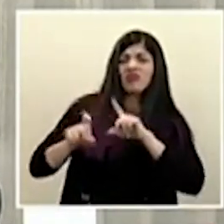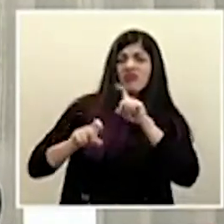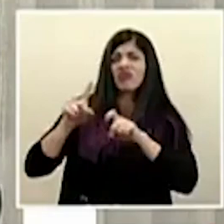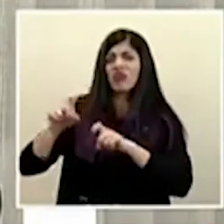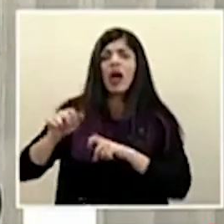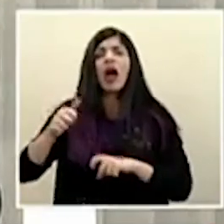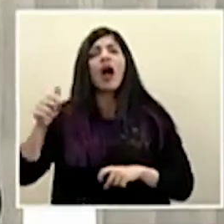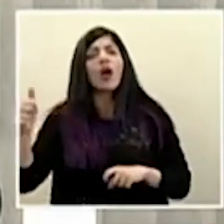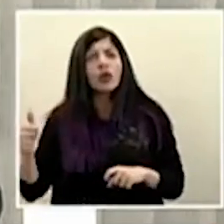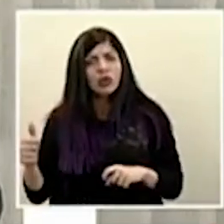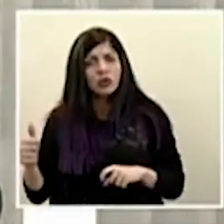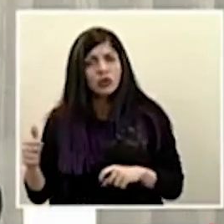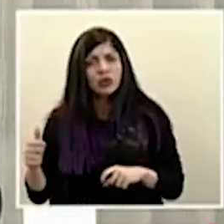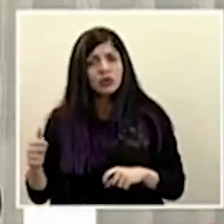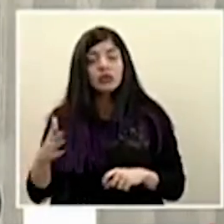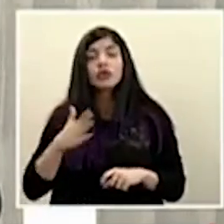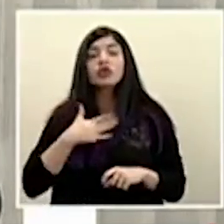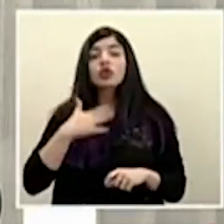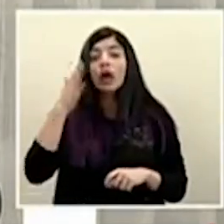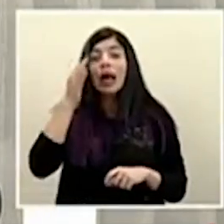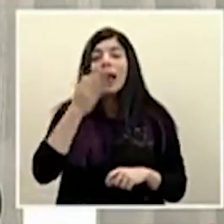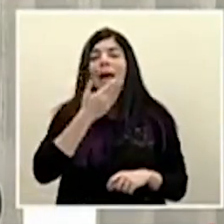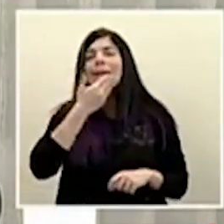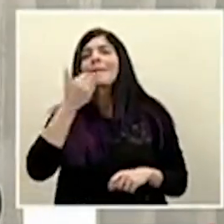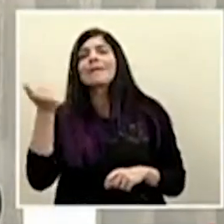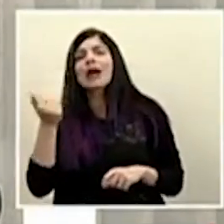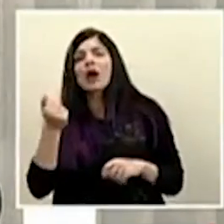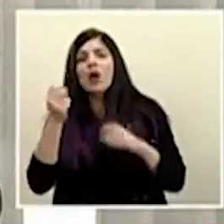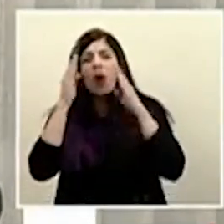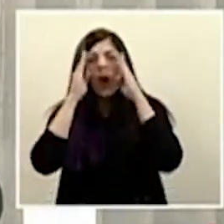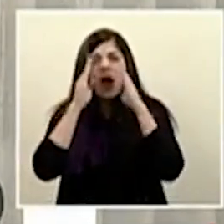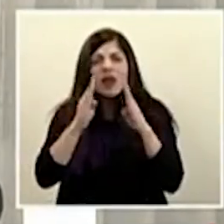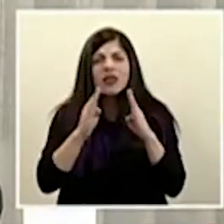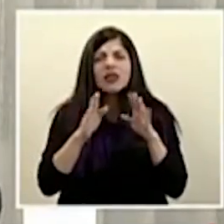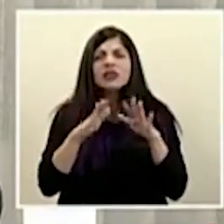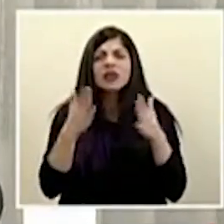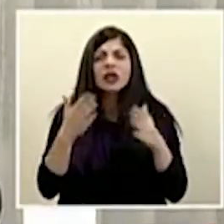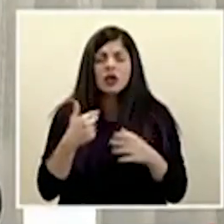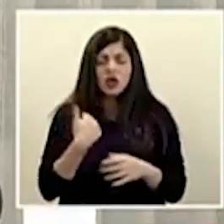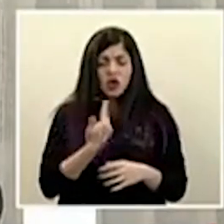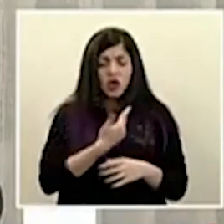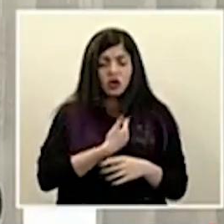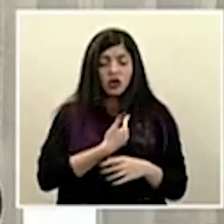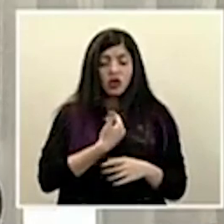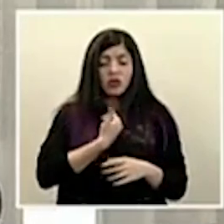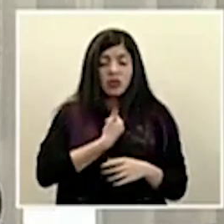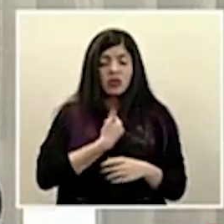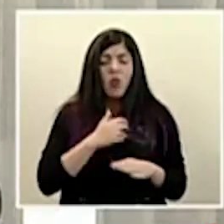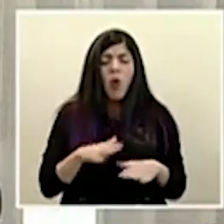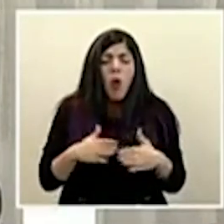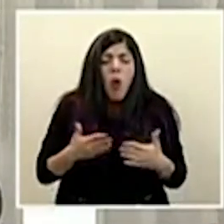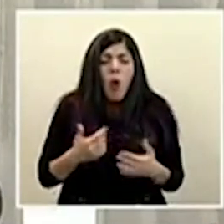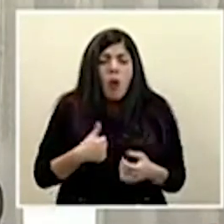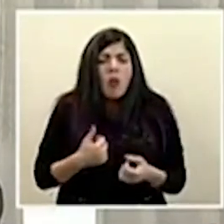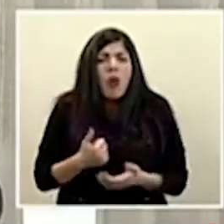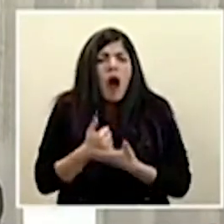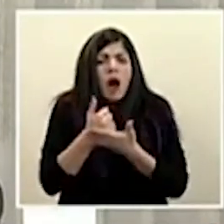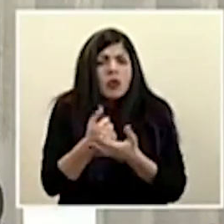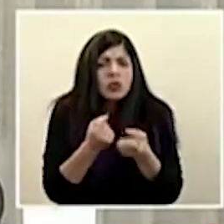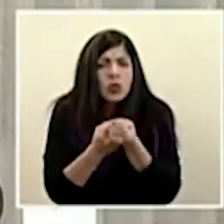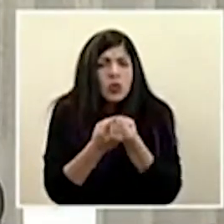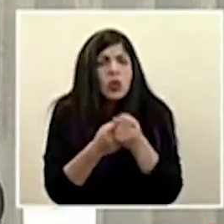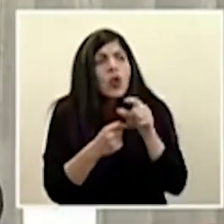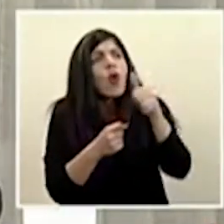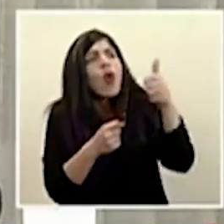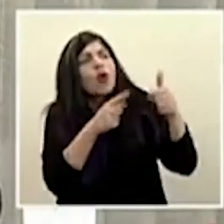otros. Yo creo que el mejor abordaje es qué podemos poner cada uno de nosotros y qué pueden poner